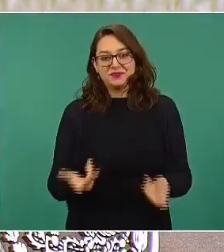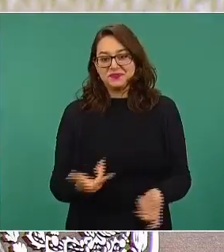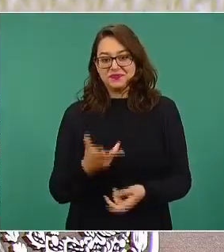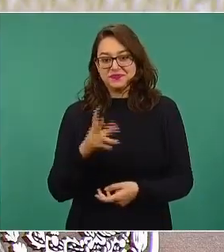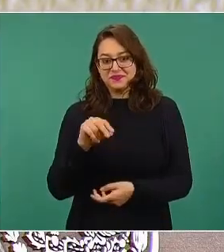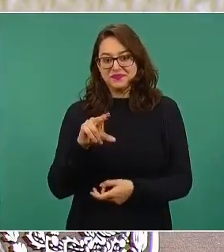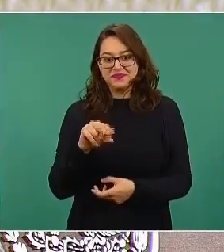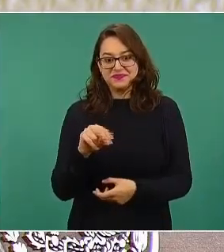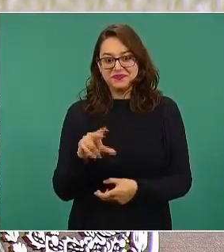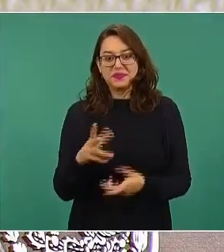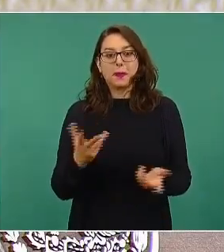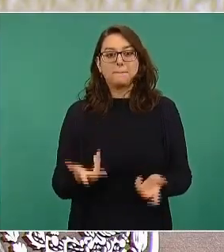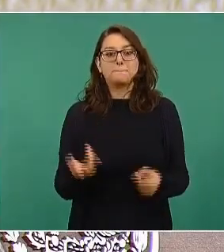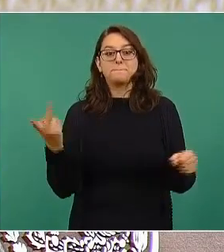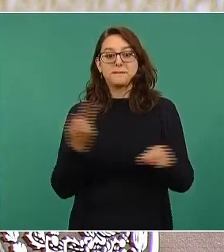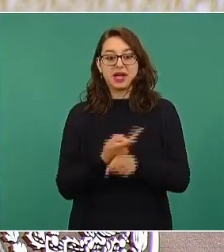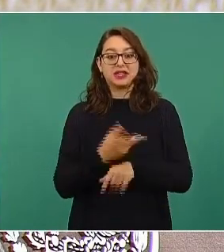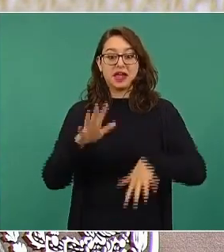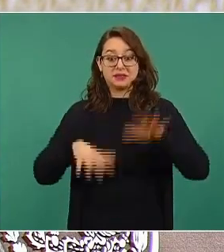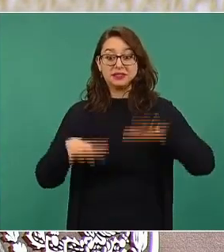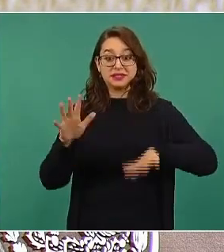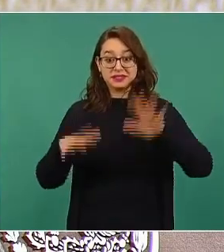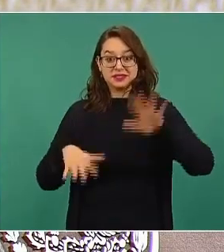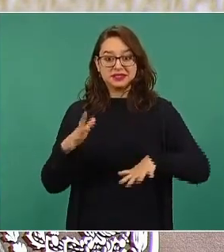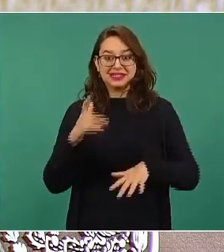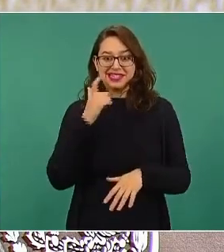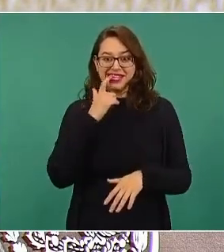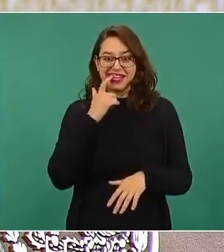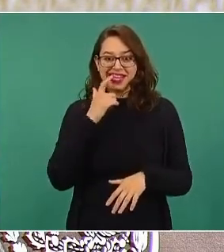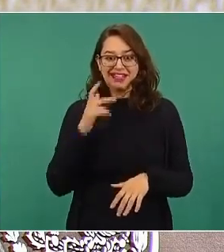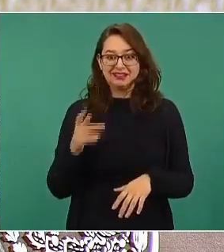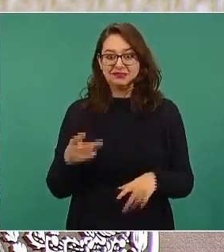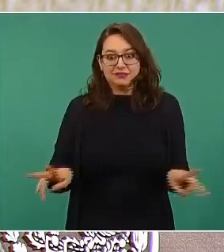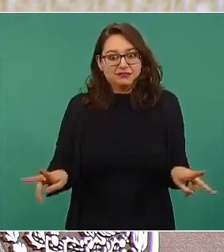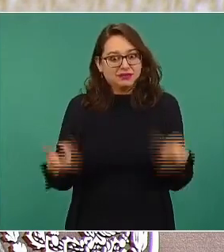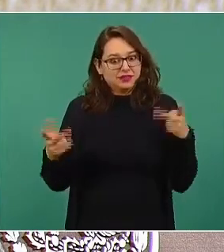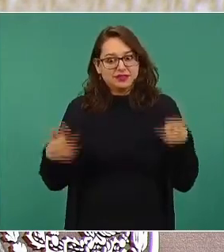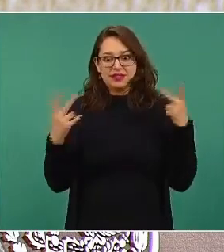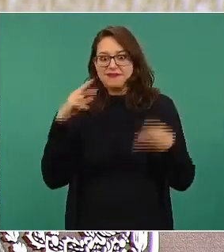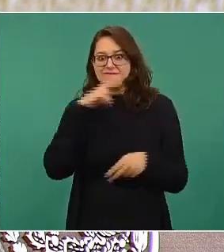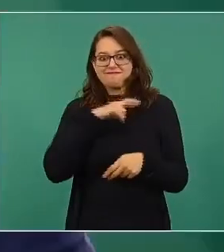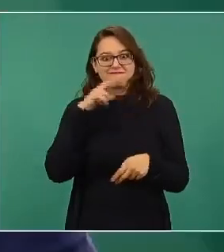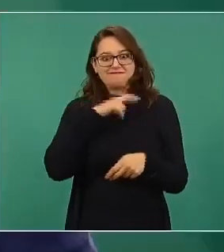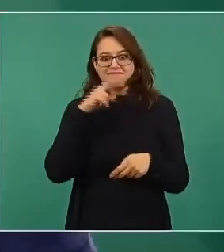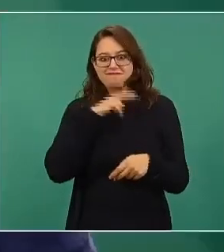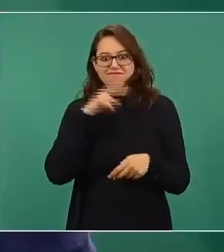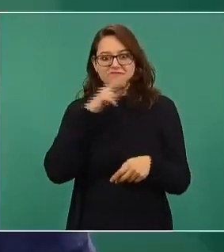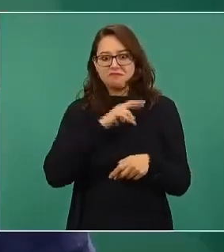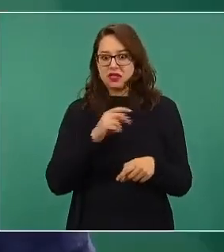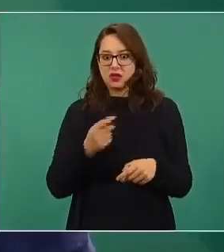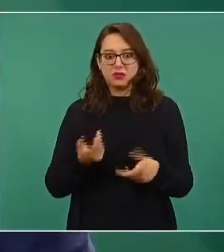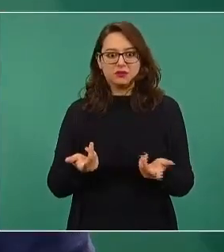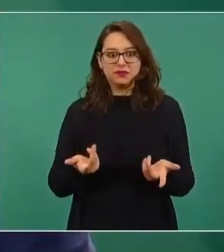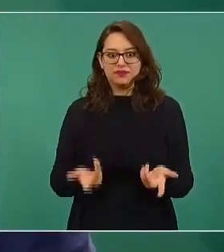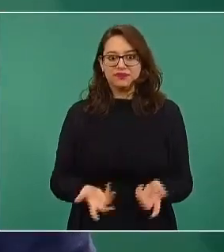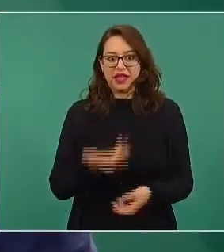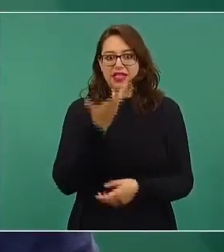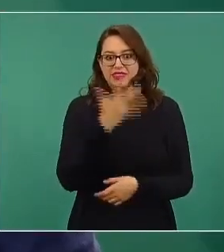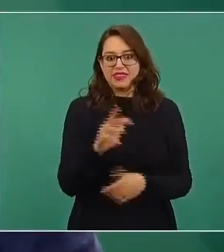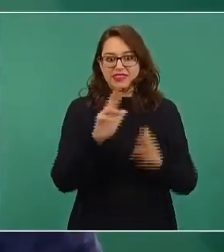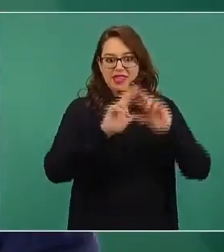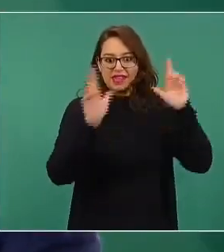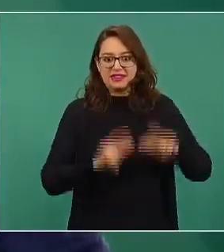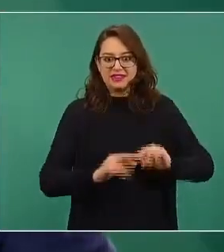mercadotecnia, porque sale más barato vender o regalar prácticamente 10